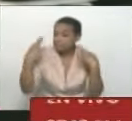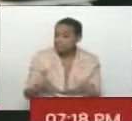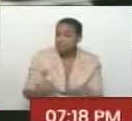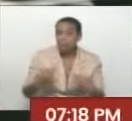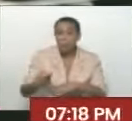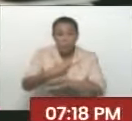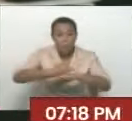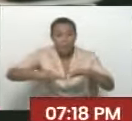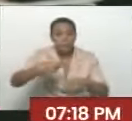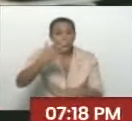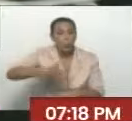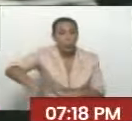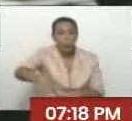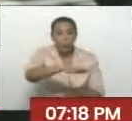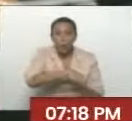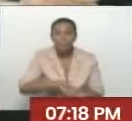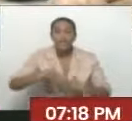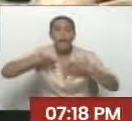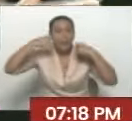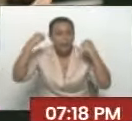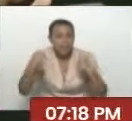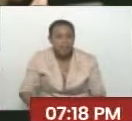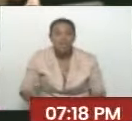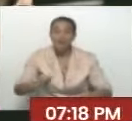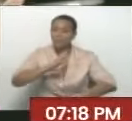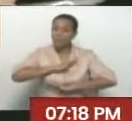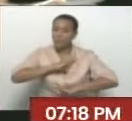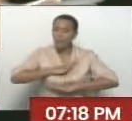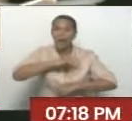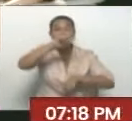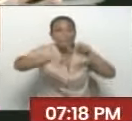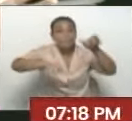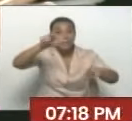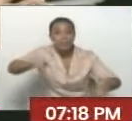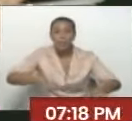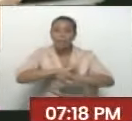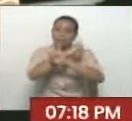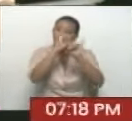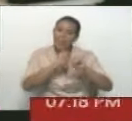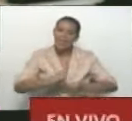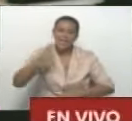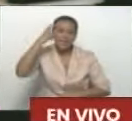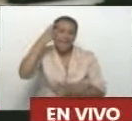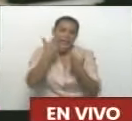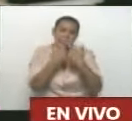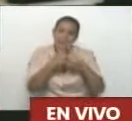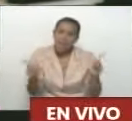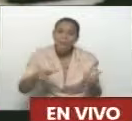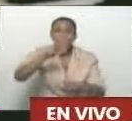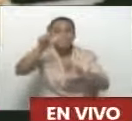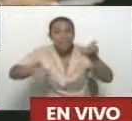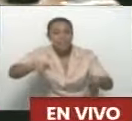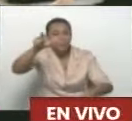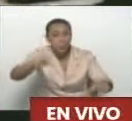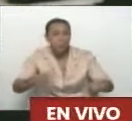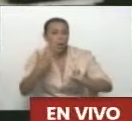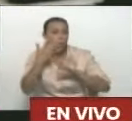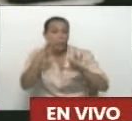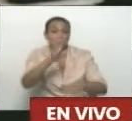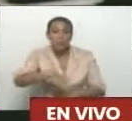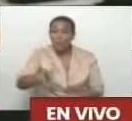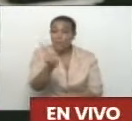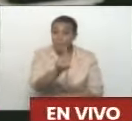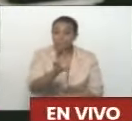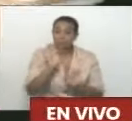nuestro gobierno bolivariano, pudieron garantizarle satisfactoriamente unas felices días de asueto a todos los temporadistas a nivel